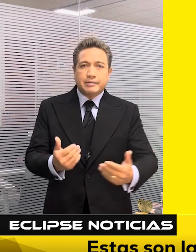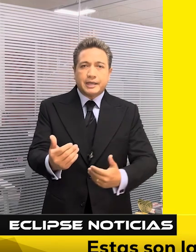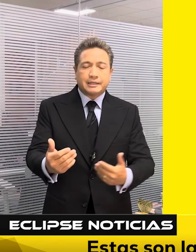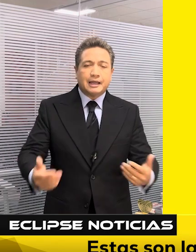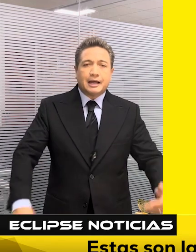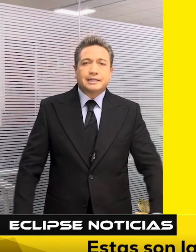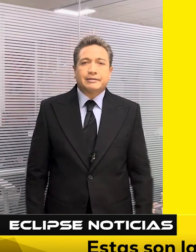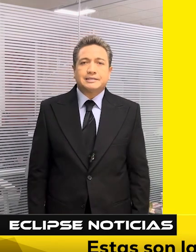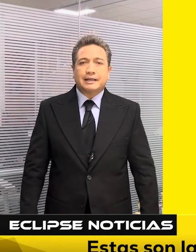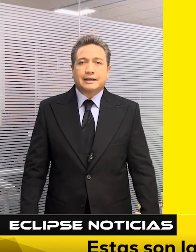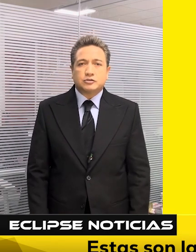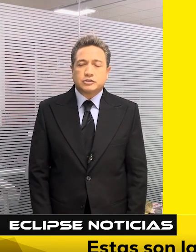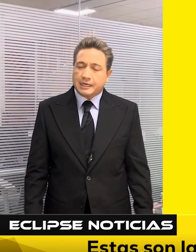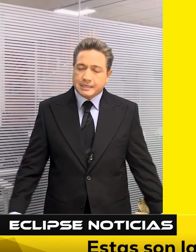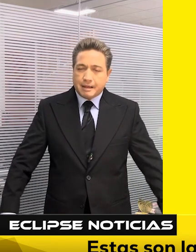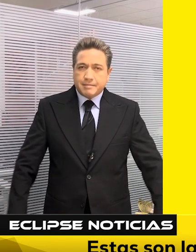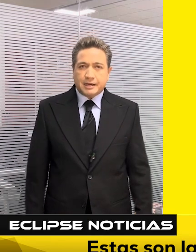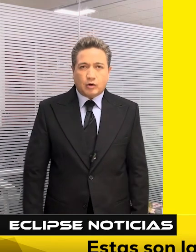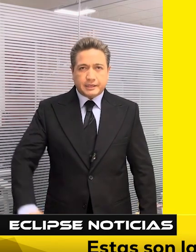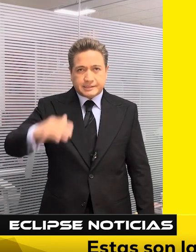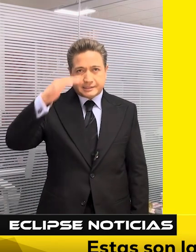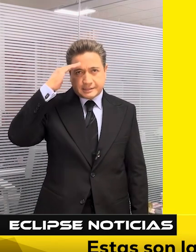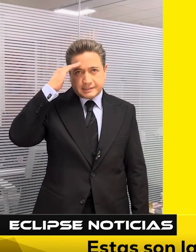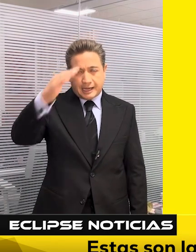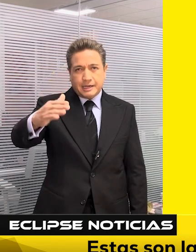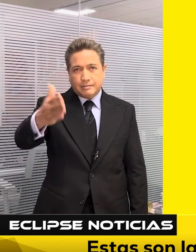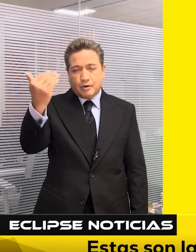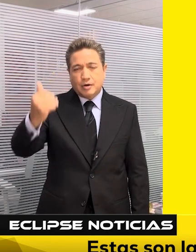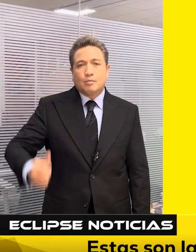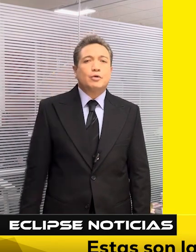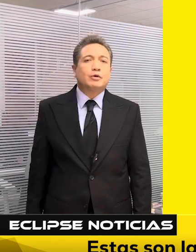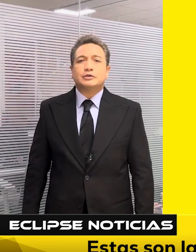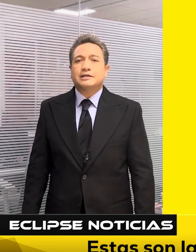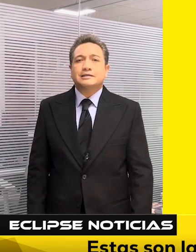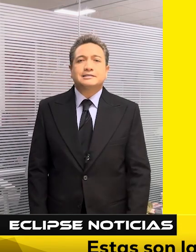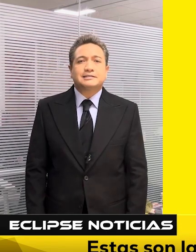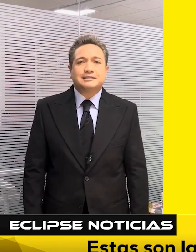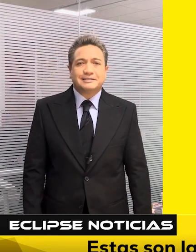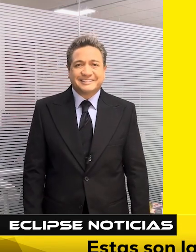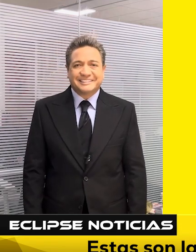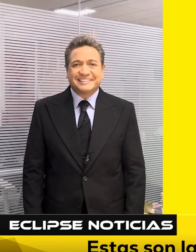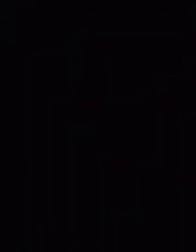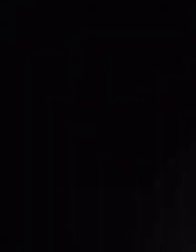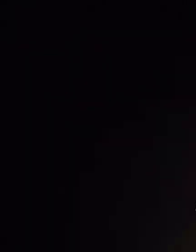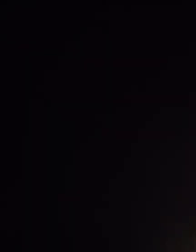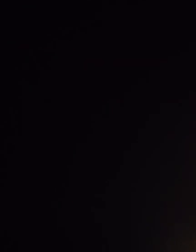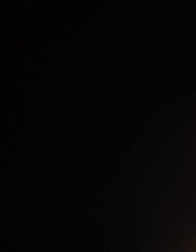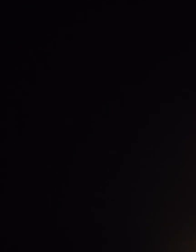comunicación abierta a través de las redes sociales. Miércoles, ánimo, muy buenos días.